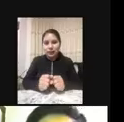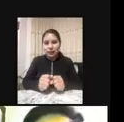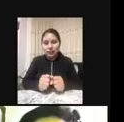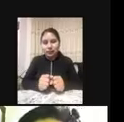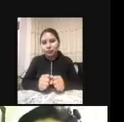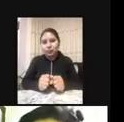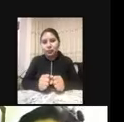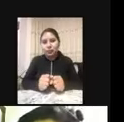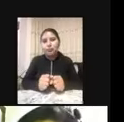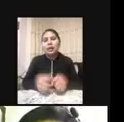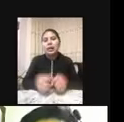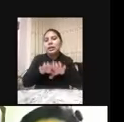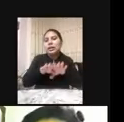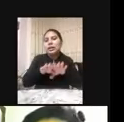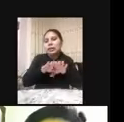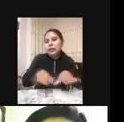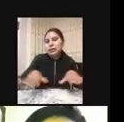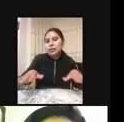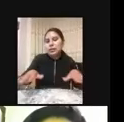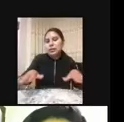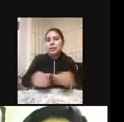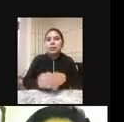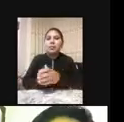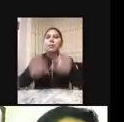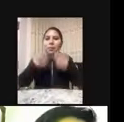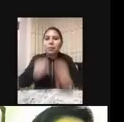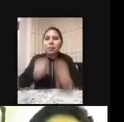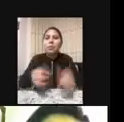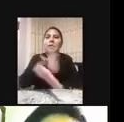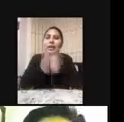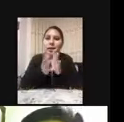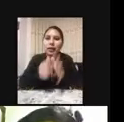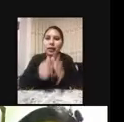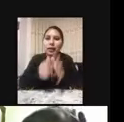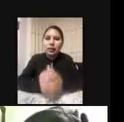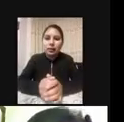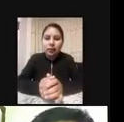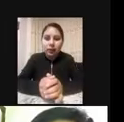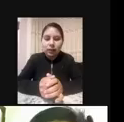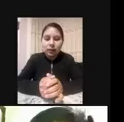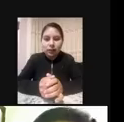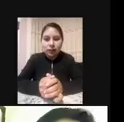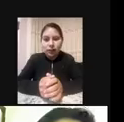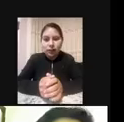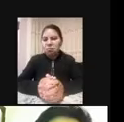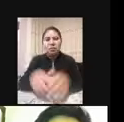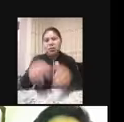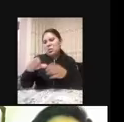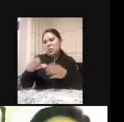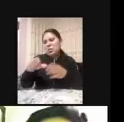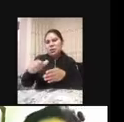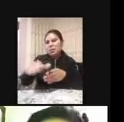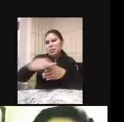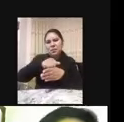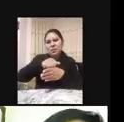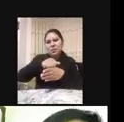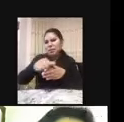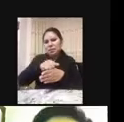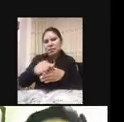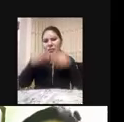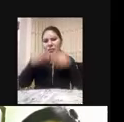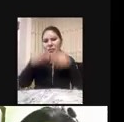va a poder mover su boca y nos va a poder copiar. Para esto no hay ejercicios de lengua, de cachetes. No hay nada, lengua a un